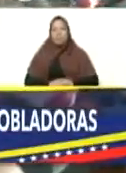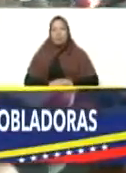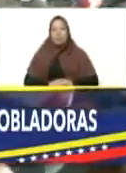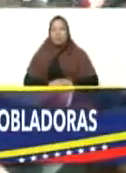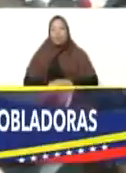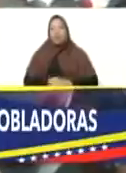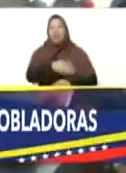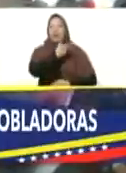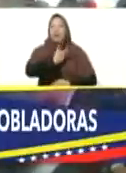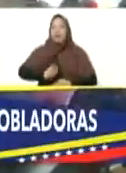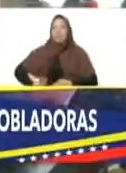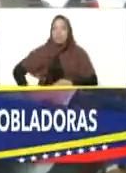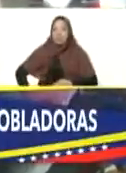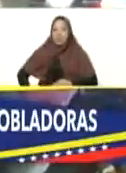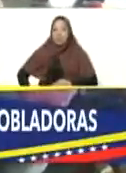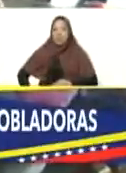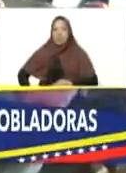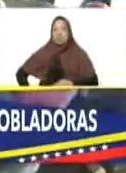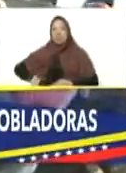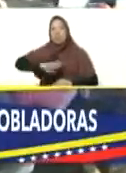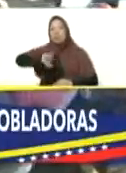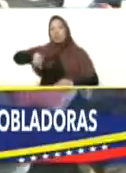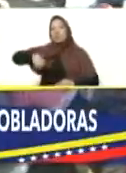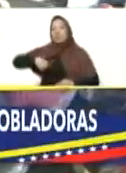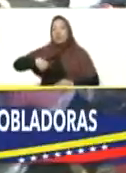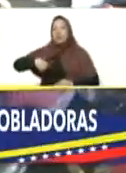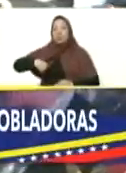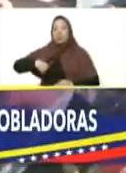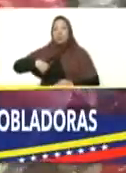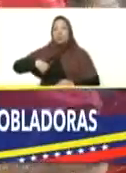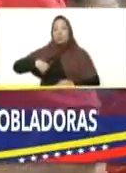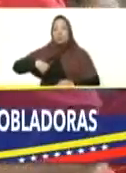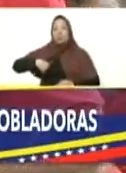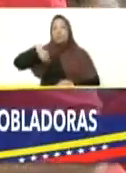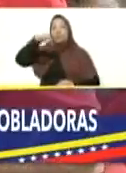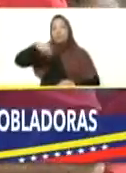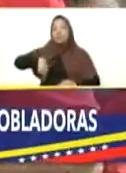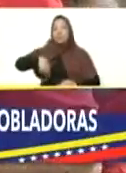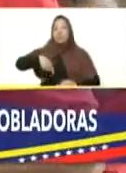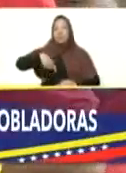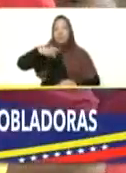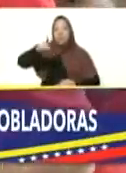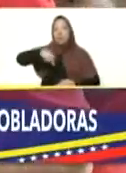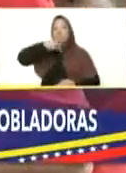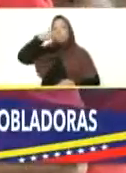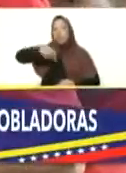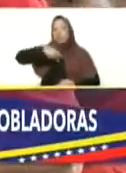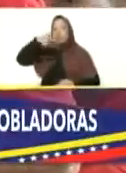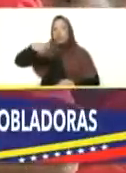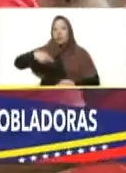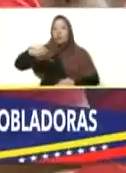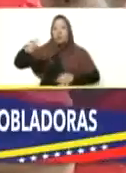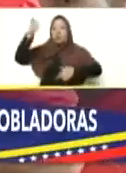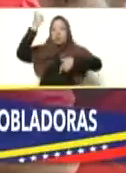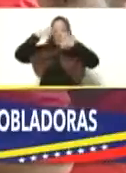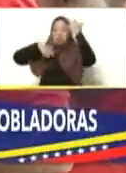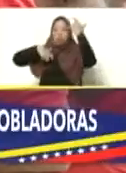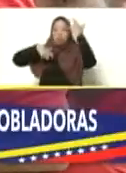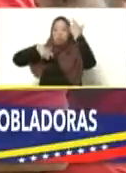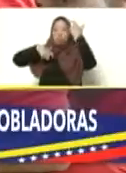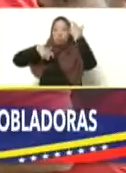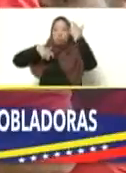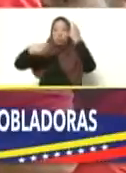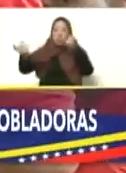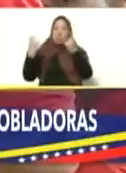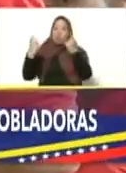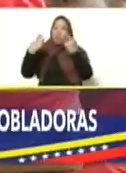presidente nosotros digamos este sujeto político que se formó con chávez pues yo fui formada